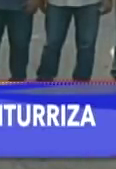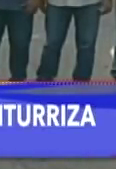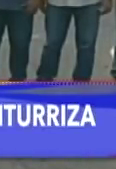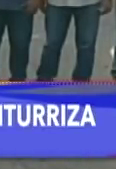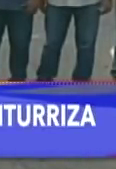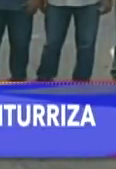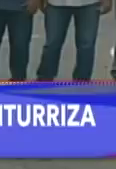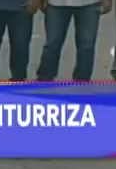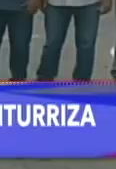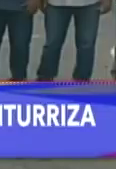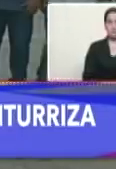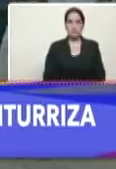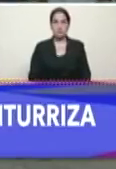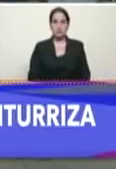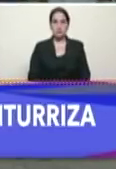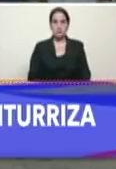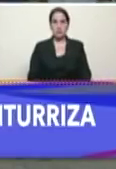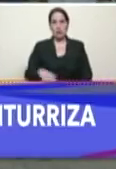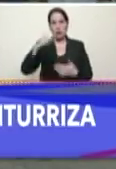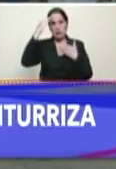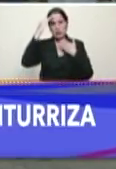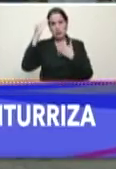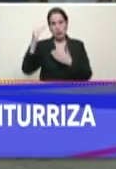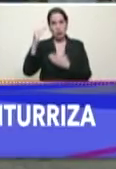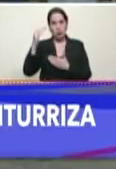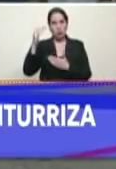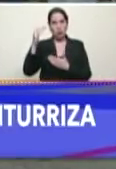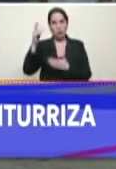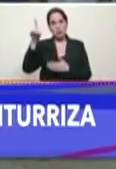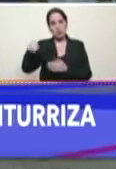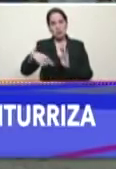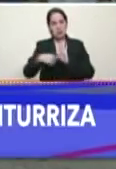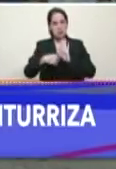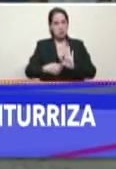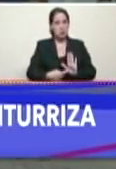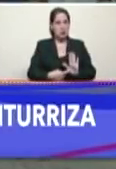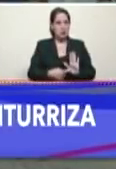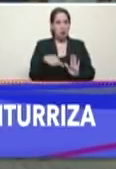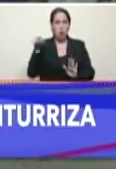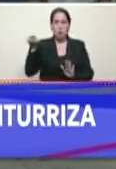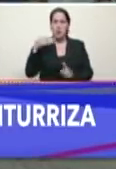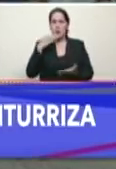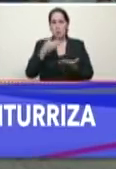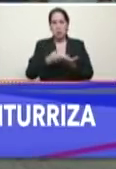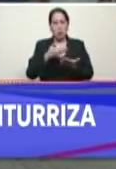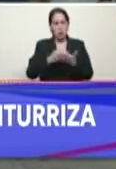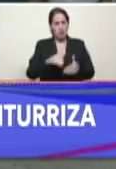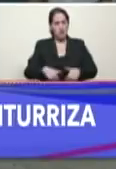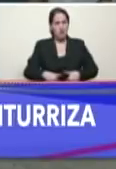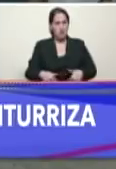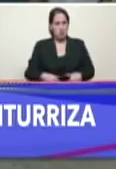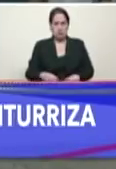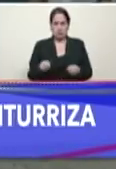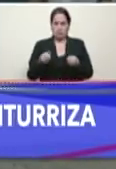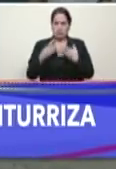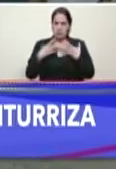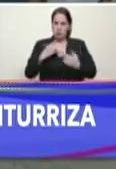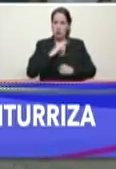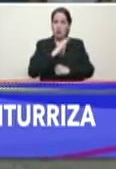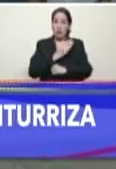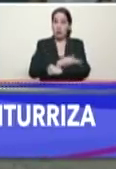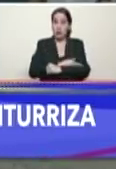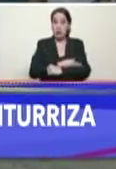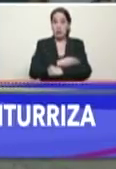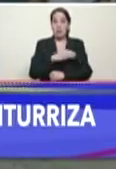damos nuestro saludo y le damos también, bueno, parte de lo que usted está planteando, de este esfuerzo maravilloso, de la Misión